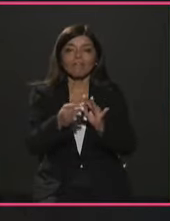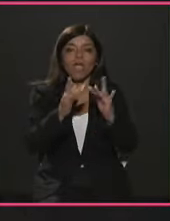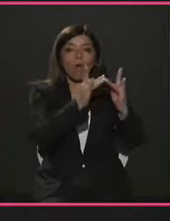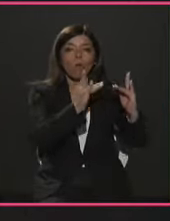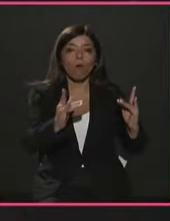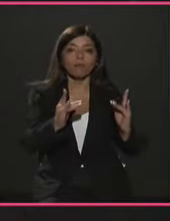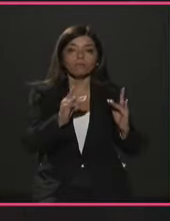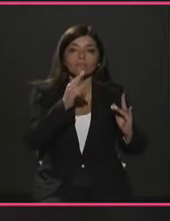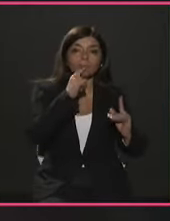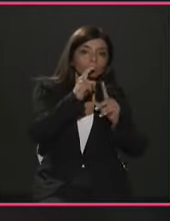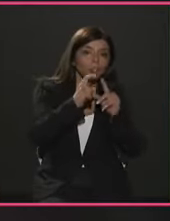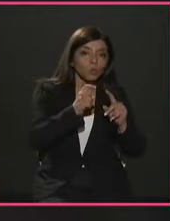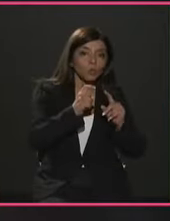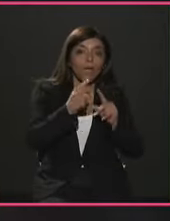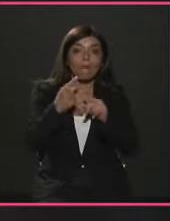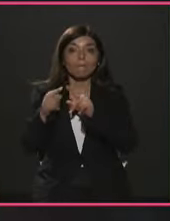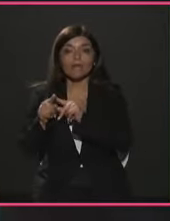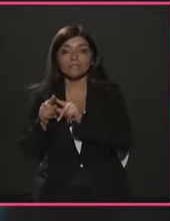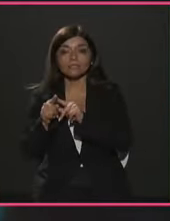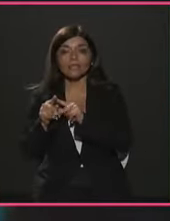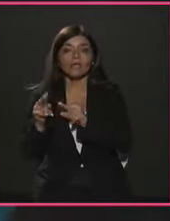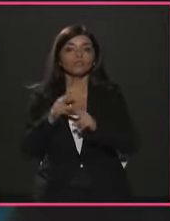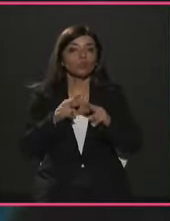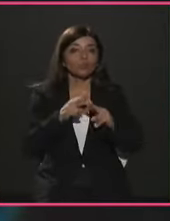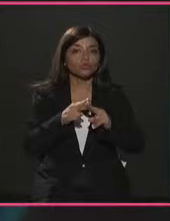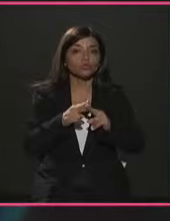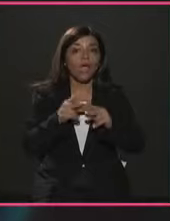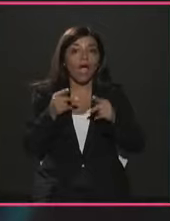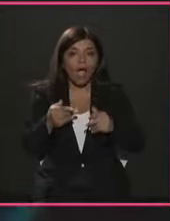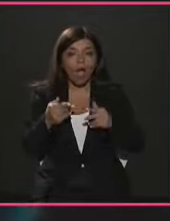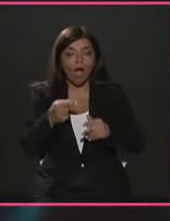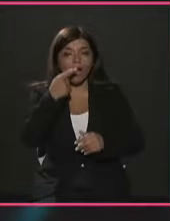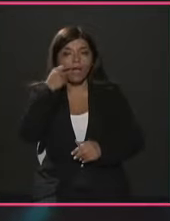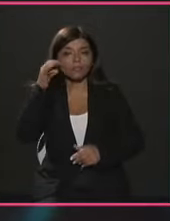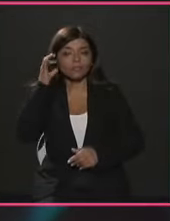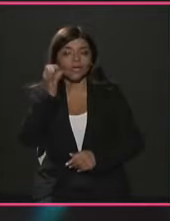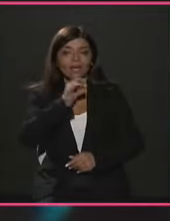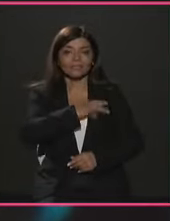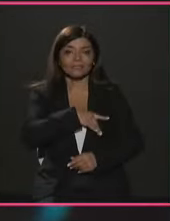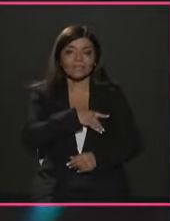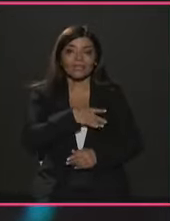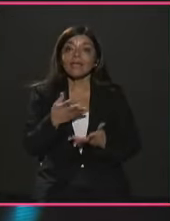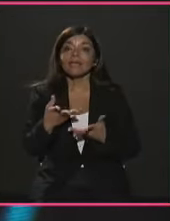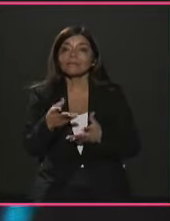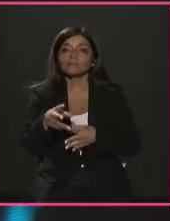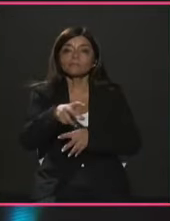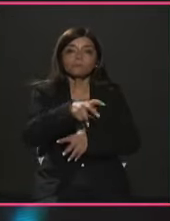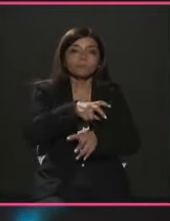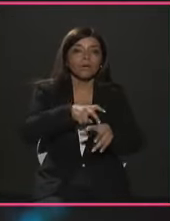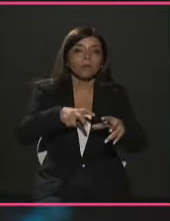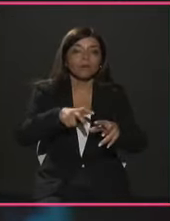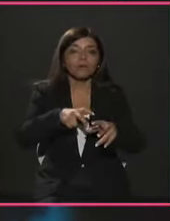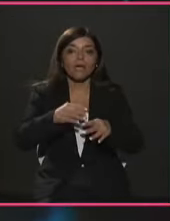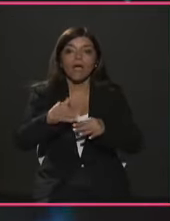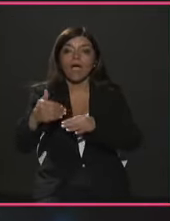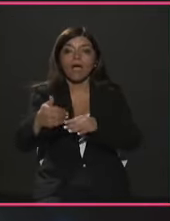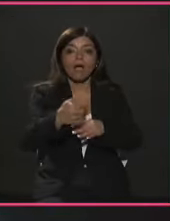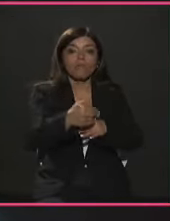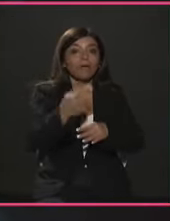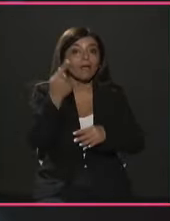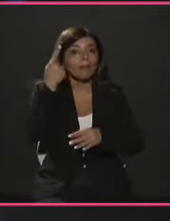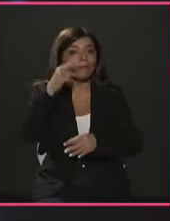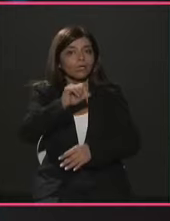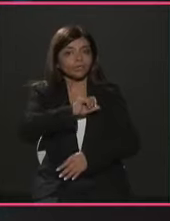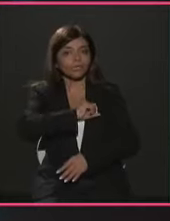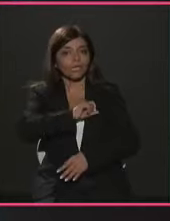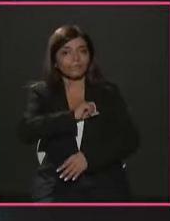nosotros chilenos y chilenas respecto de la electromovilidad que esto es bien relevante muchas veces hablamos de las cosas que pasan afuera pero Santiago es una de las ciudades que